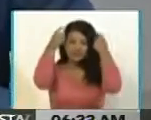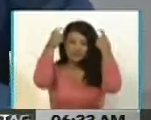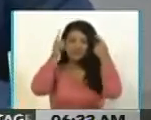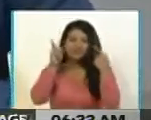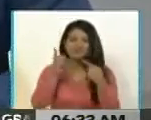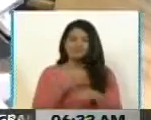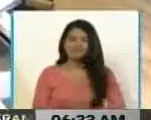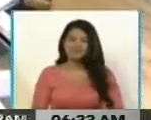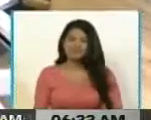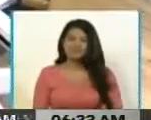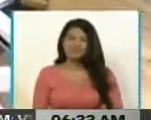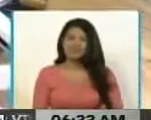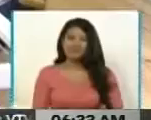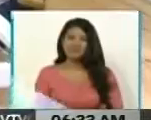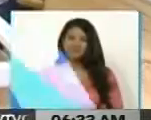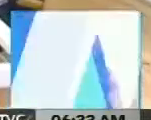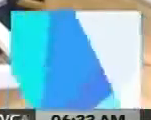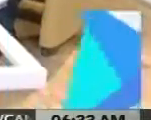de Hoy. Ya venimos.